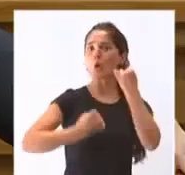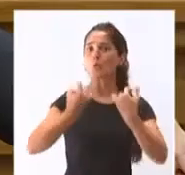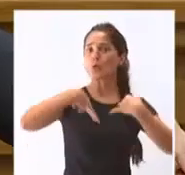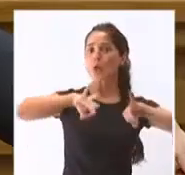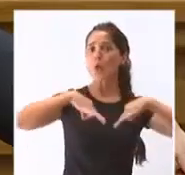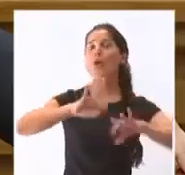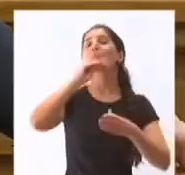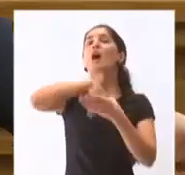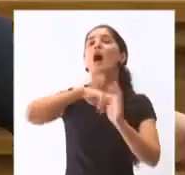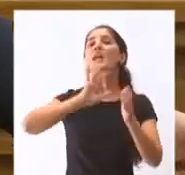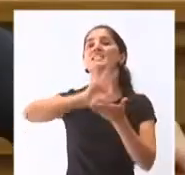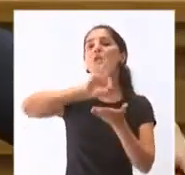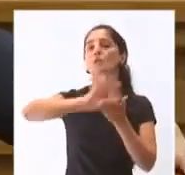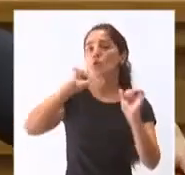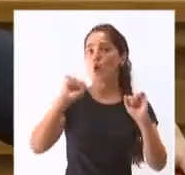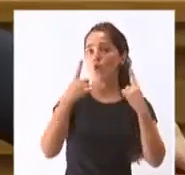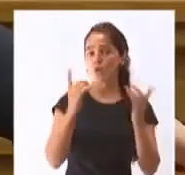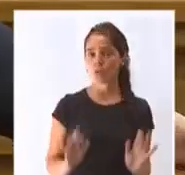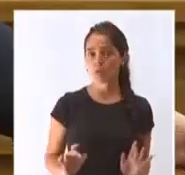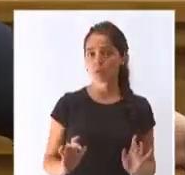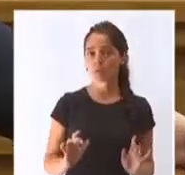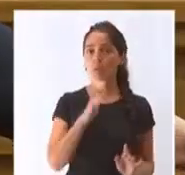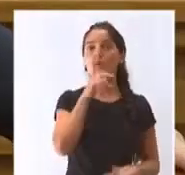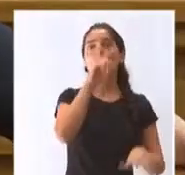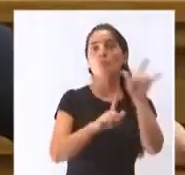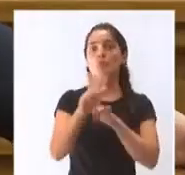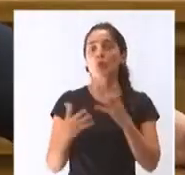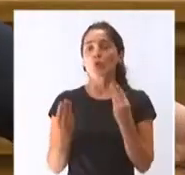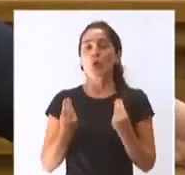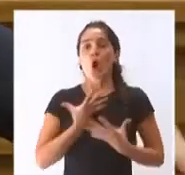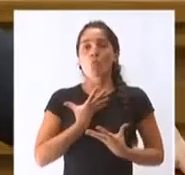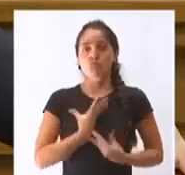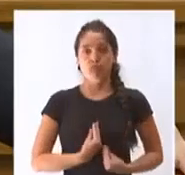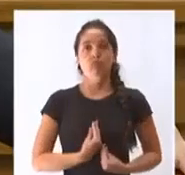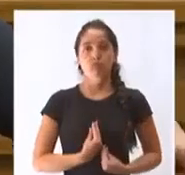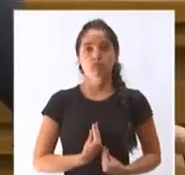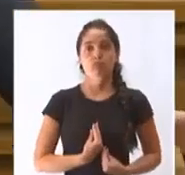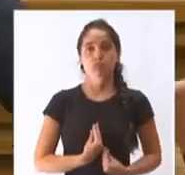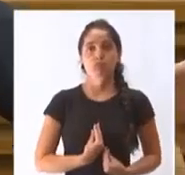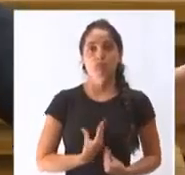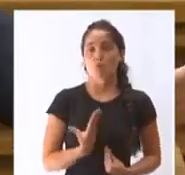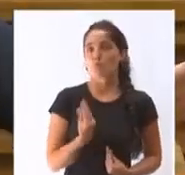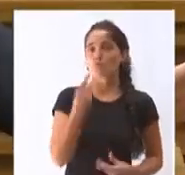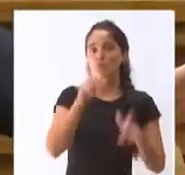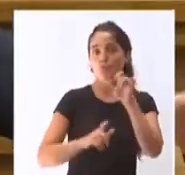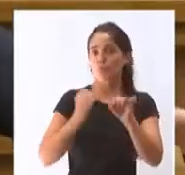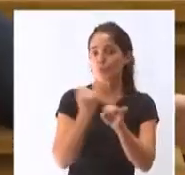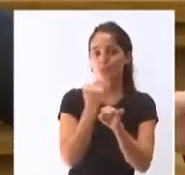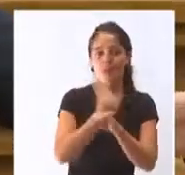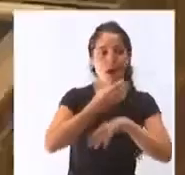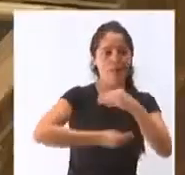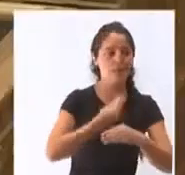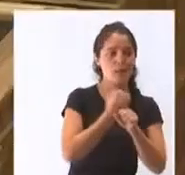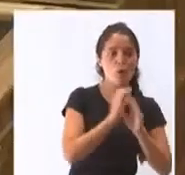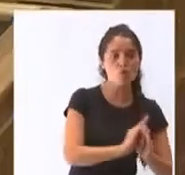servicios oficiales la gente está enclaustrada pero hay muchos trabajadores que han estado haciendo a mil amores y agusto y sin